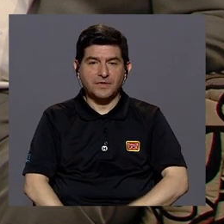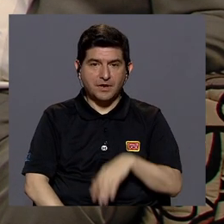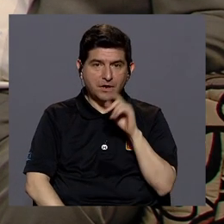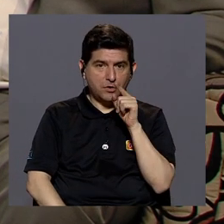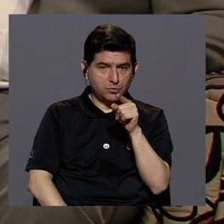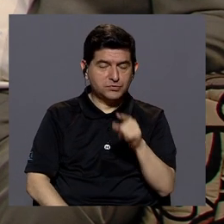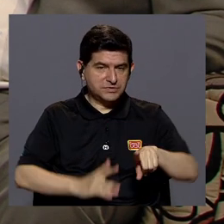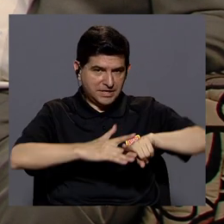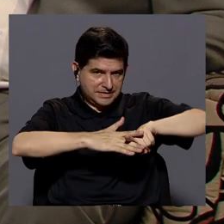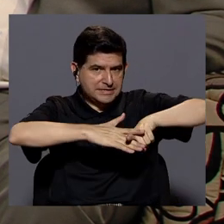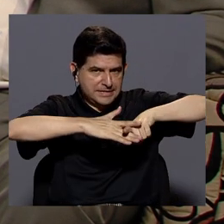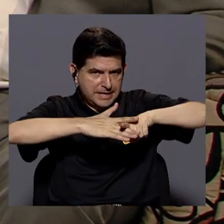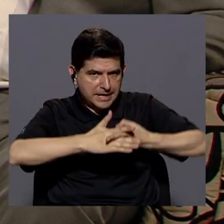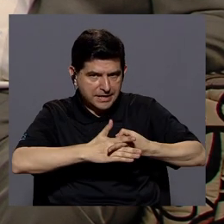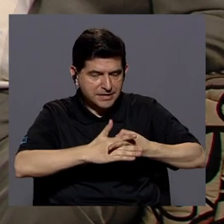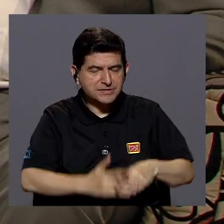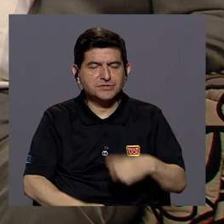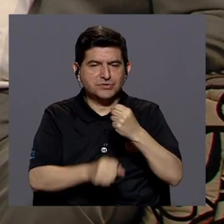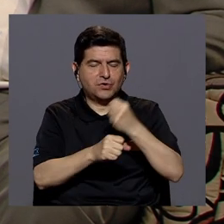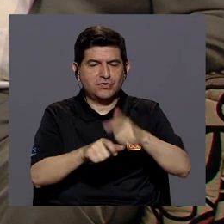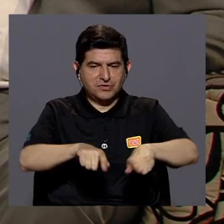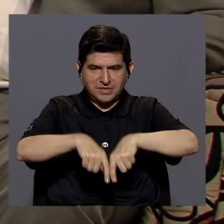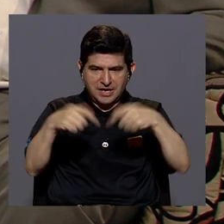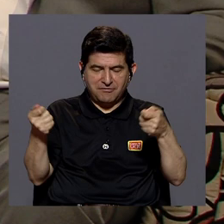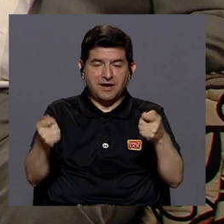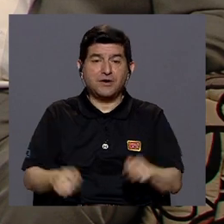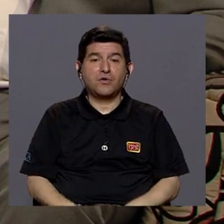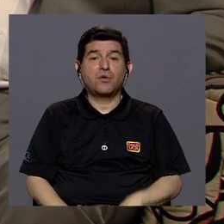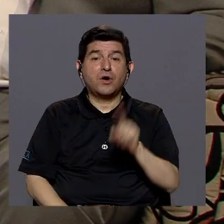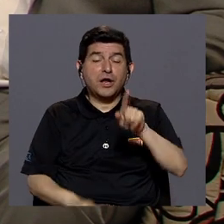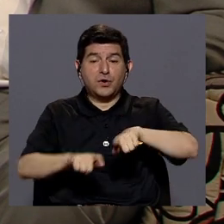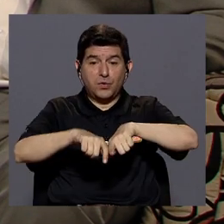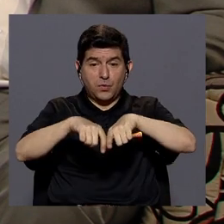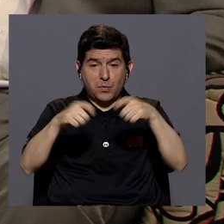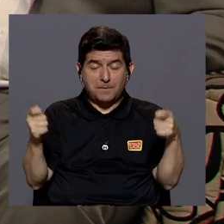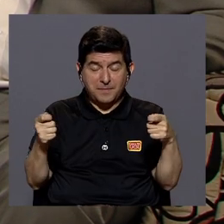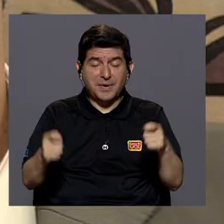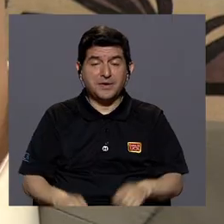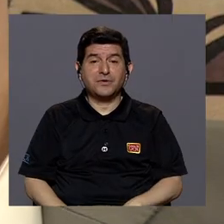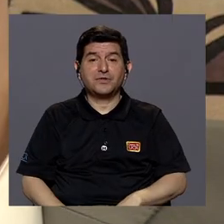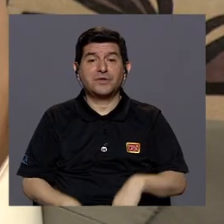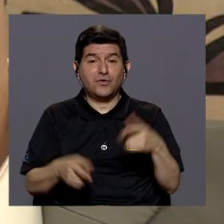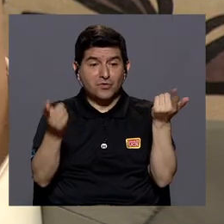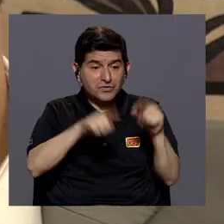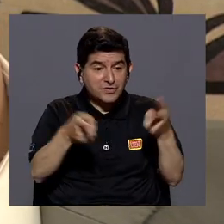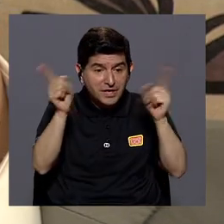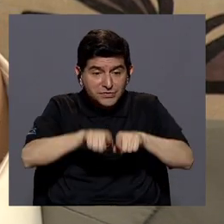haber iniciado haciendo periodismo en un periódico sucesero como La Hora en aquel momento, y si usted se traslada